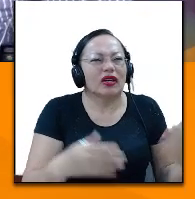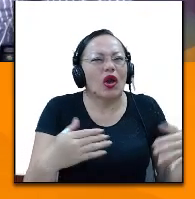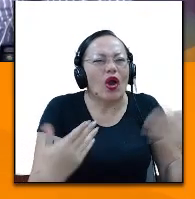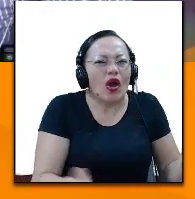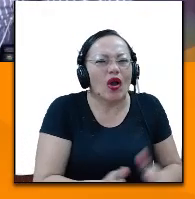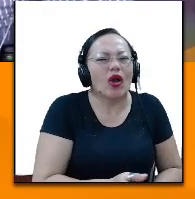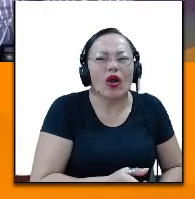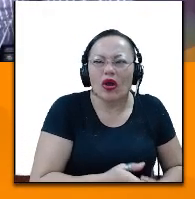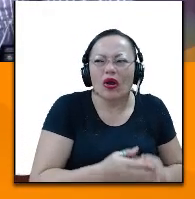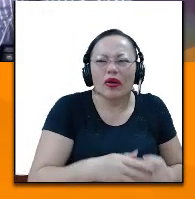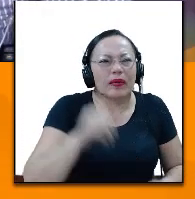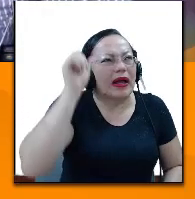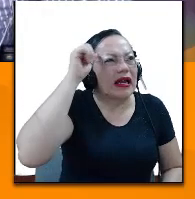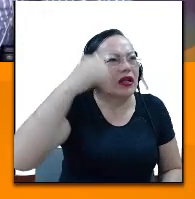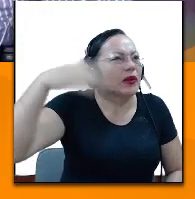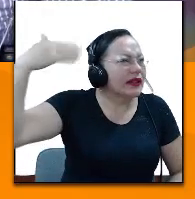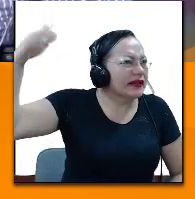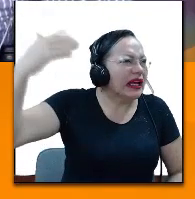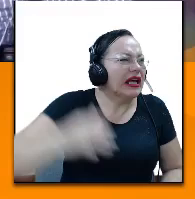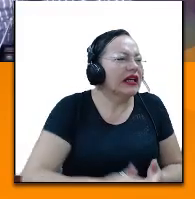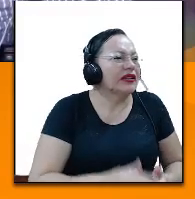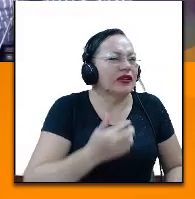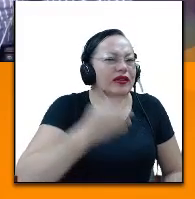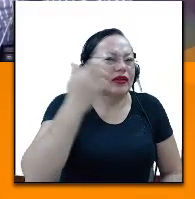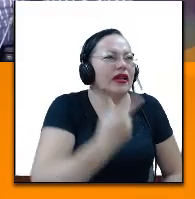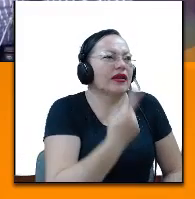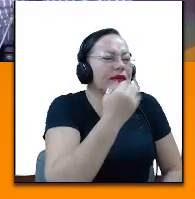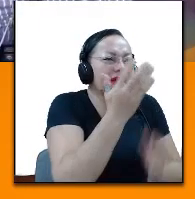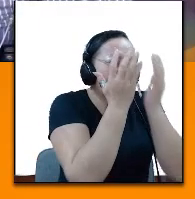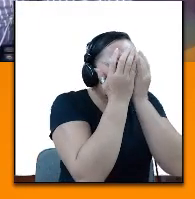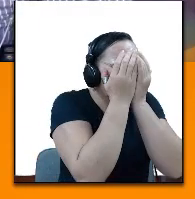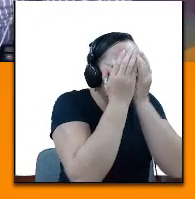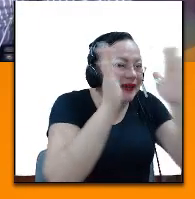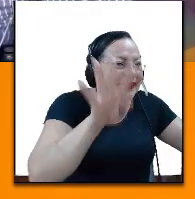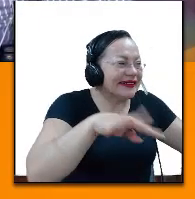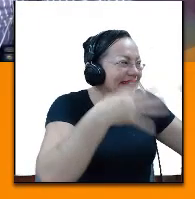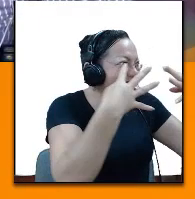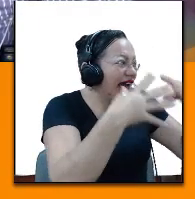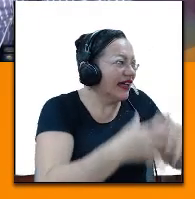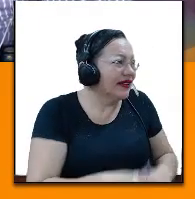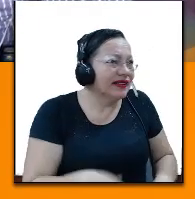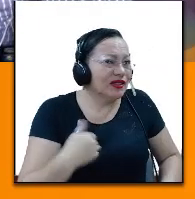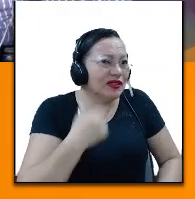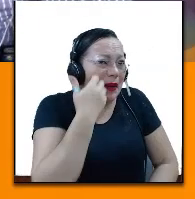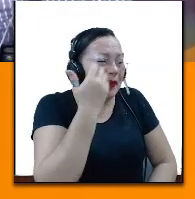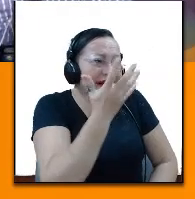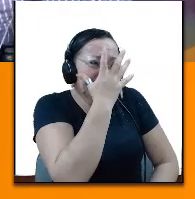no realizaron esa carrera, algunos te lo garantizo que por pena. No, es que yo a esta edad, yo que voy a ir a juntarme con